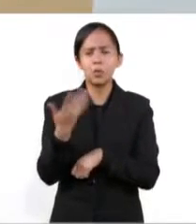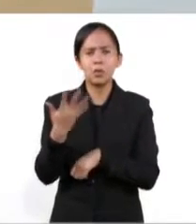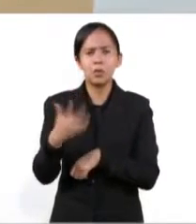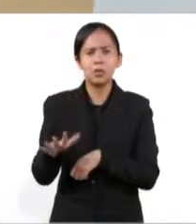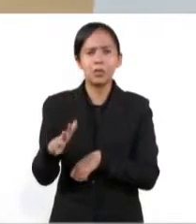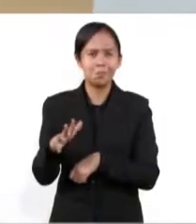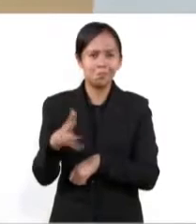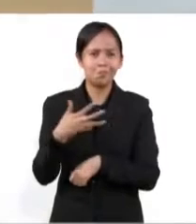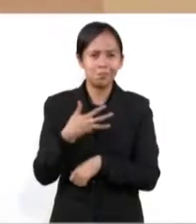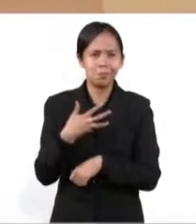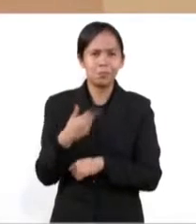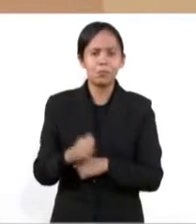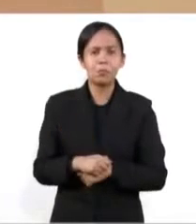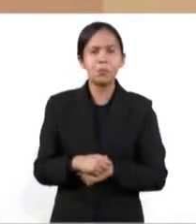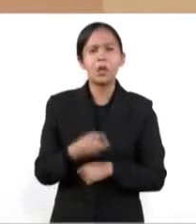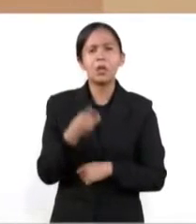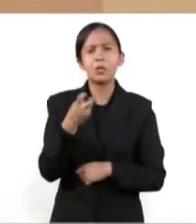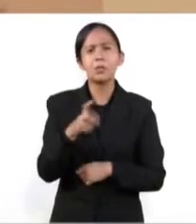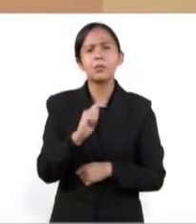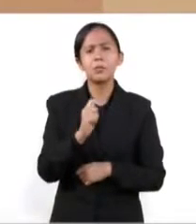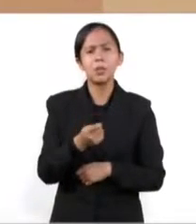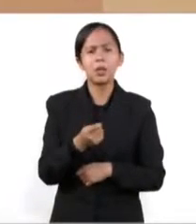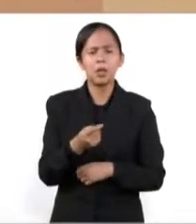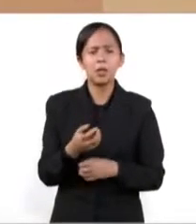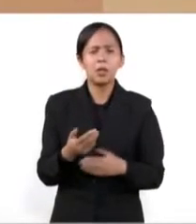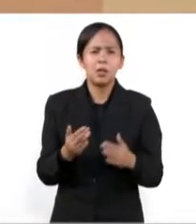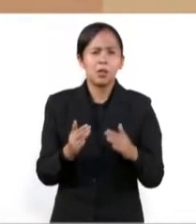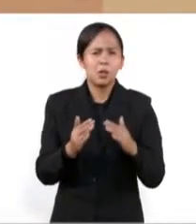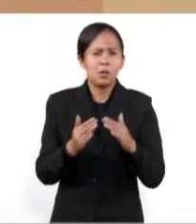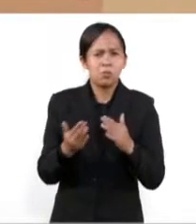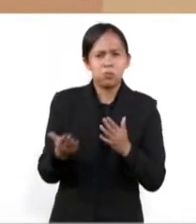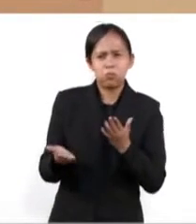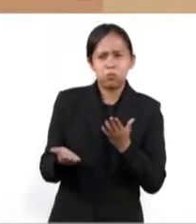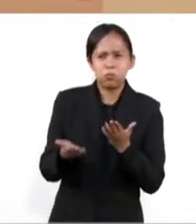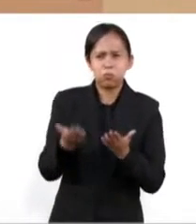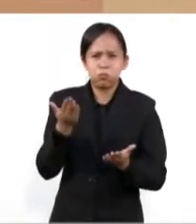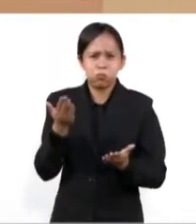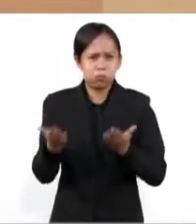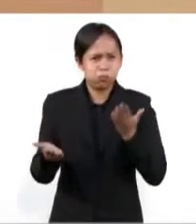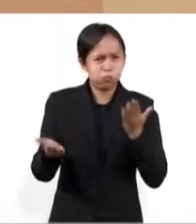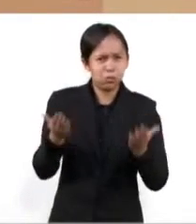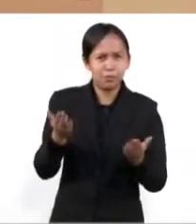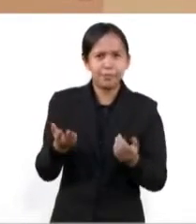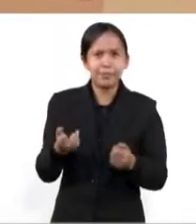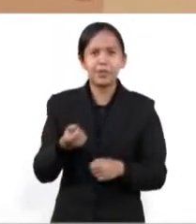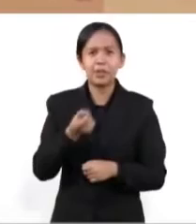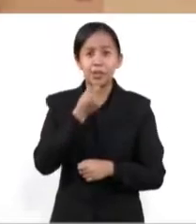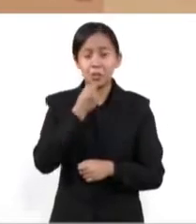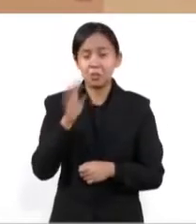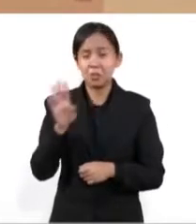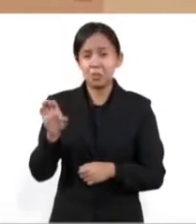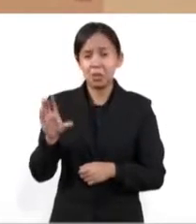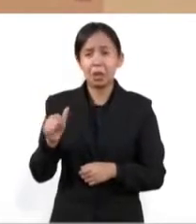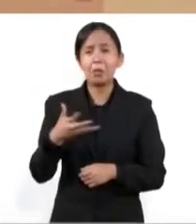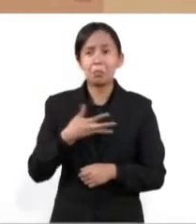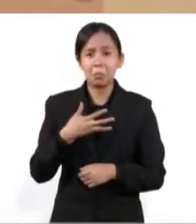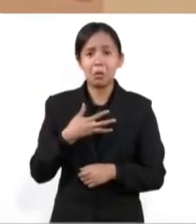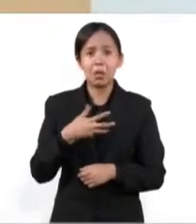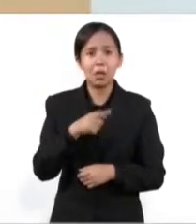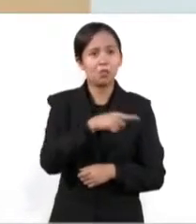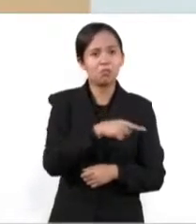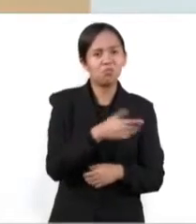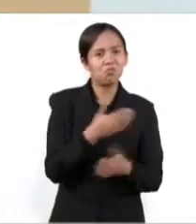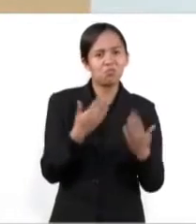promedio. Y eso generó muchas diferencias en las escuelas, el niño que tenía beca y el niño que no,